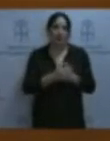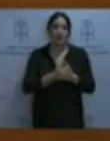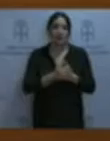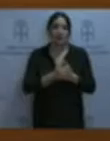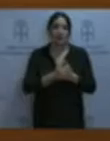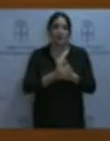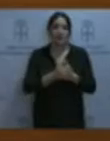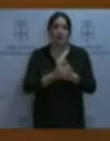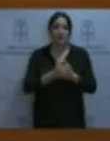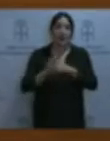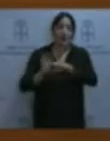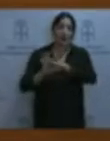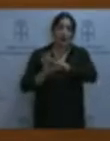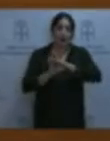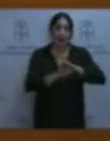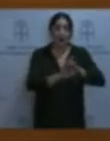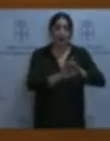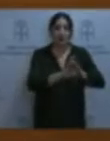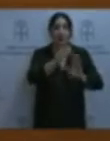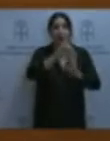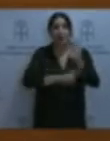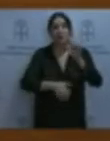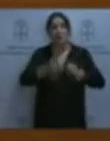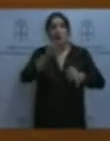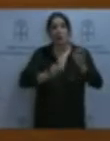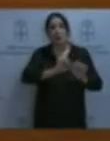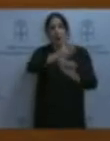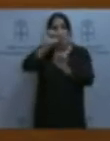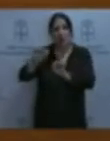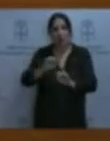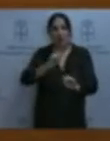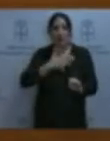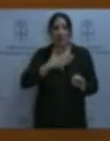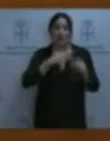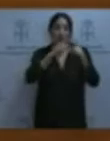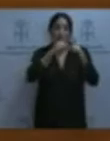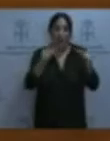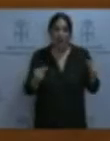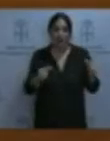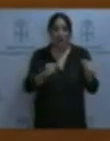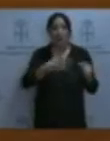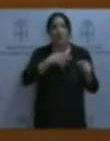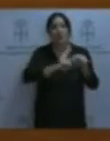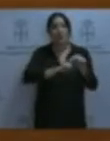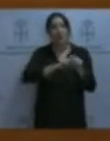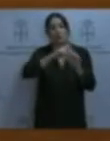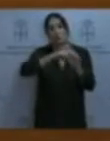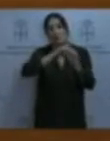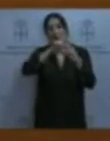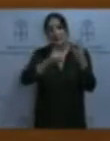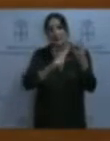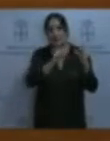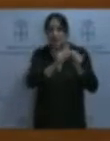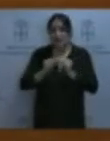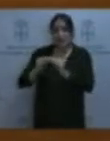tratamiento diferenciado, el régimen jurídico de protección aplicable al patrimonio industrial asturiano se articula en 3 categorías comunes al conjunto del